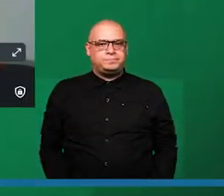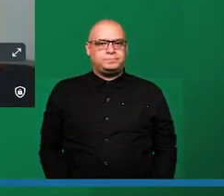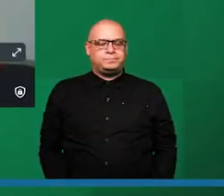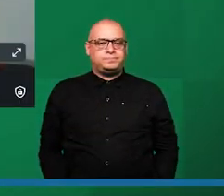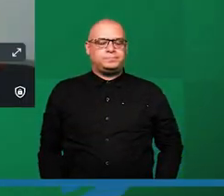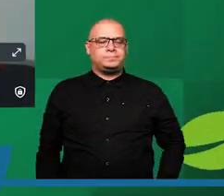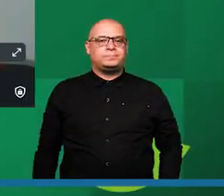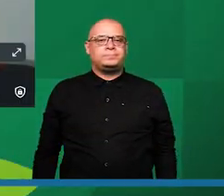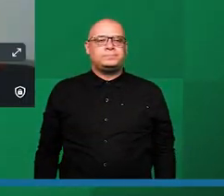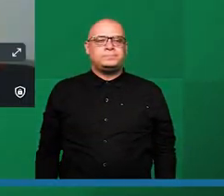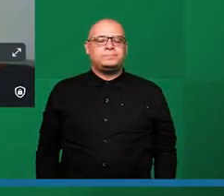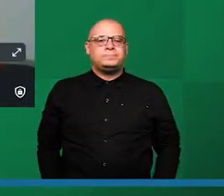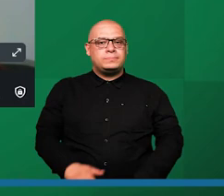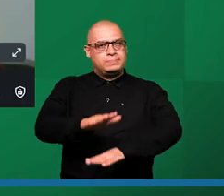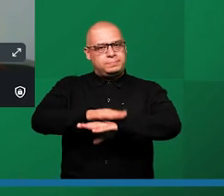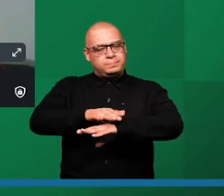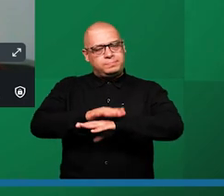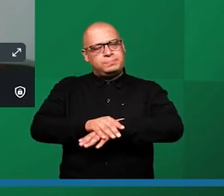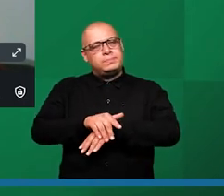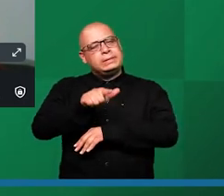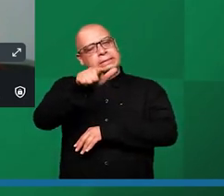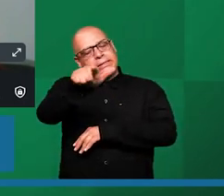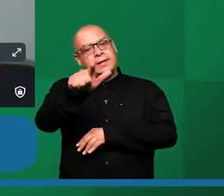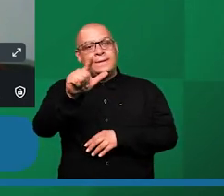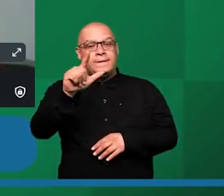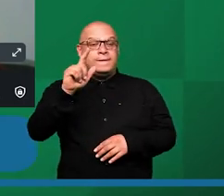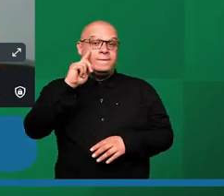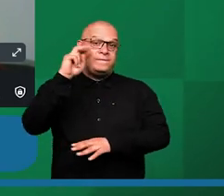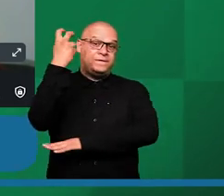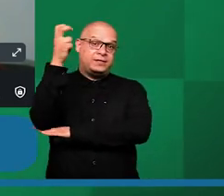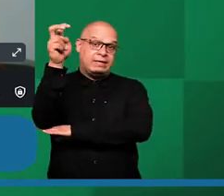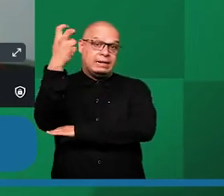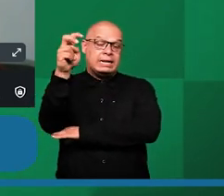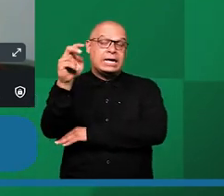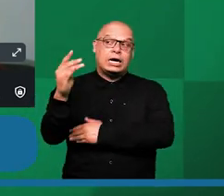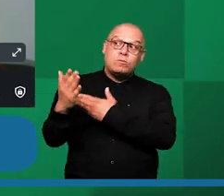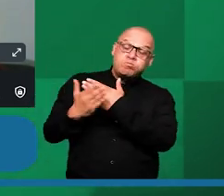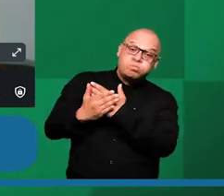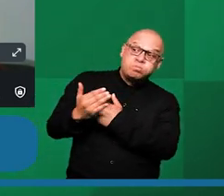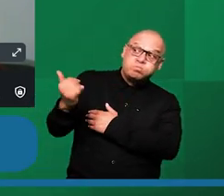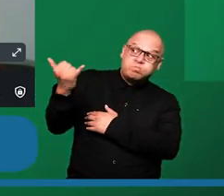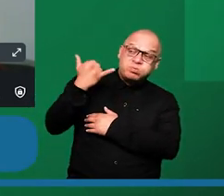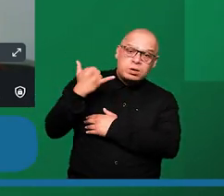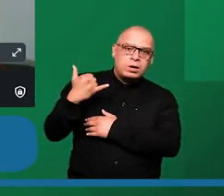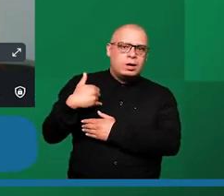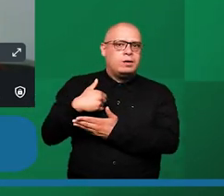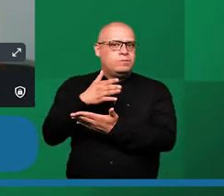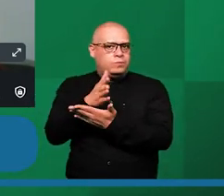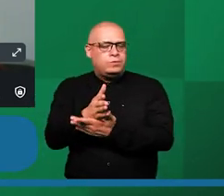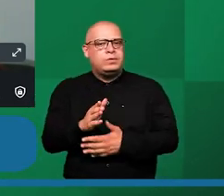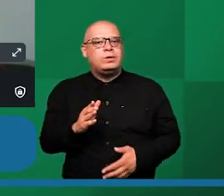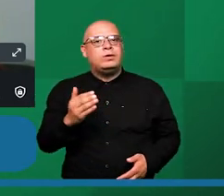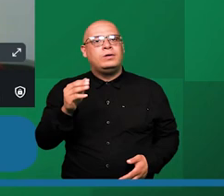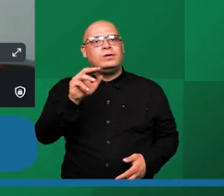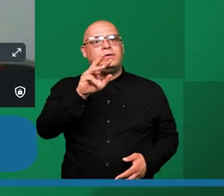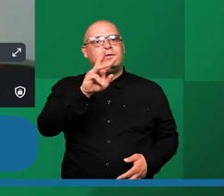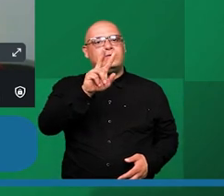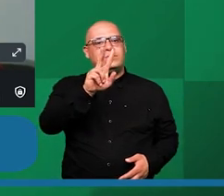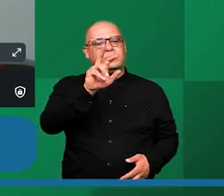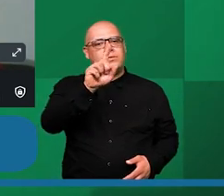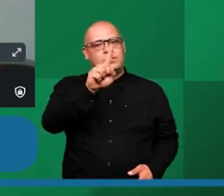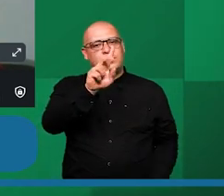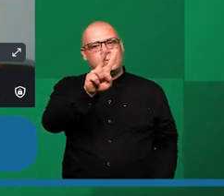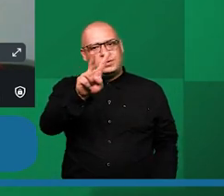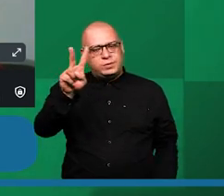canales oficiales. La Fiscalía tiene varios para la denuncia de maltrato animal. El primero es la línea celular 122.